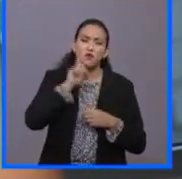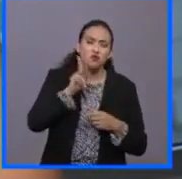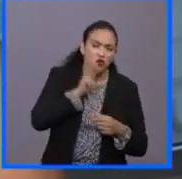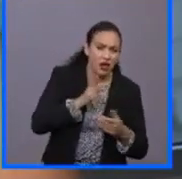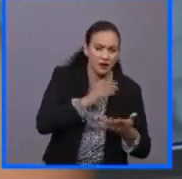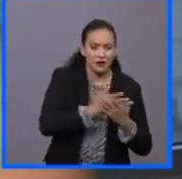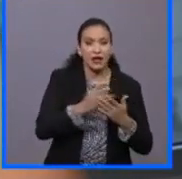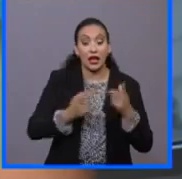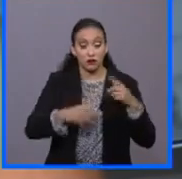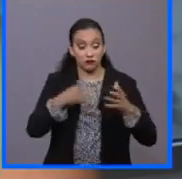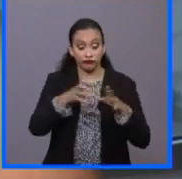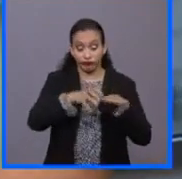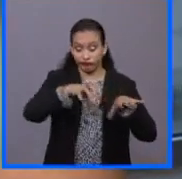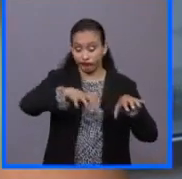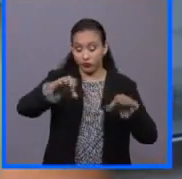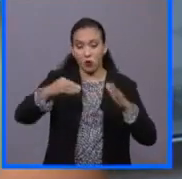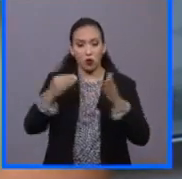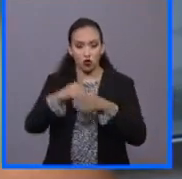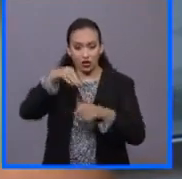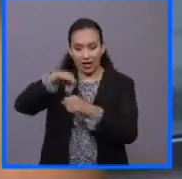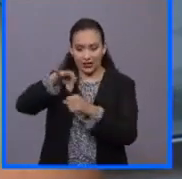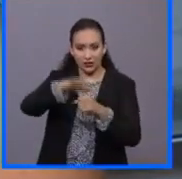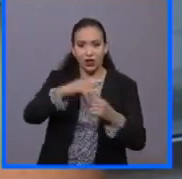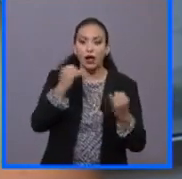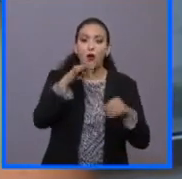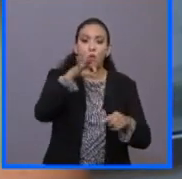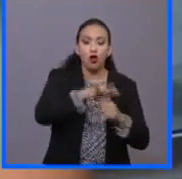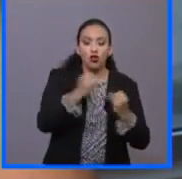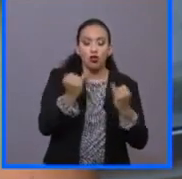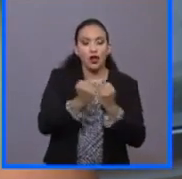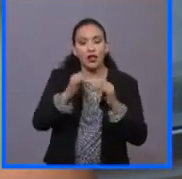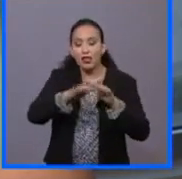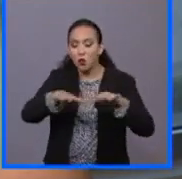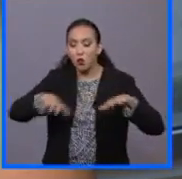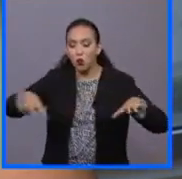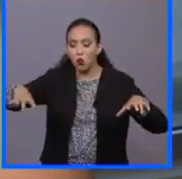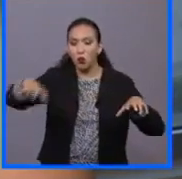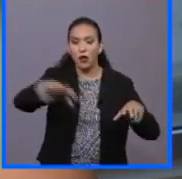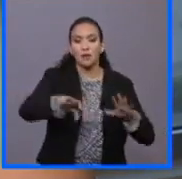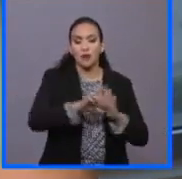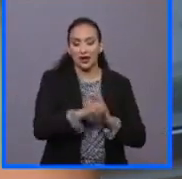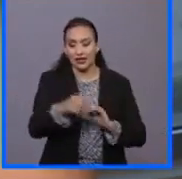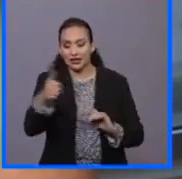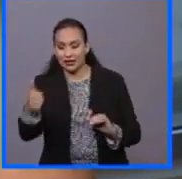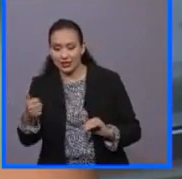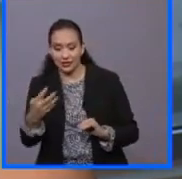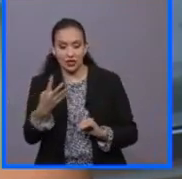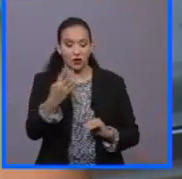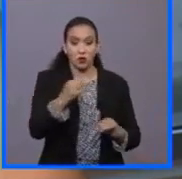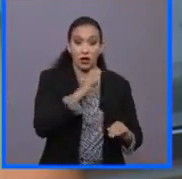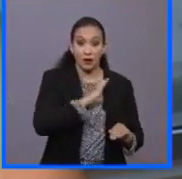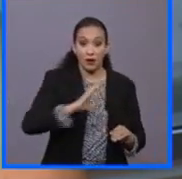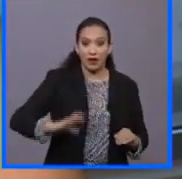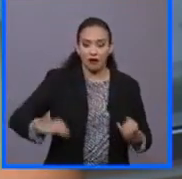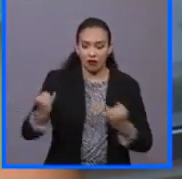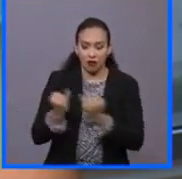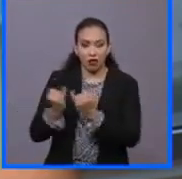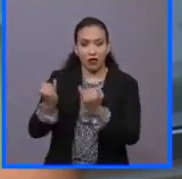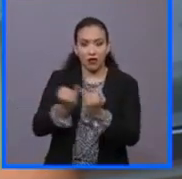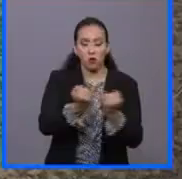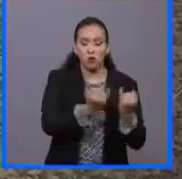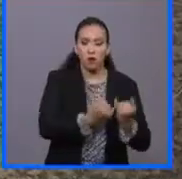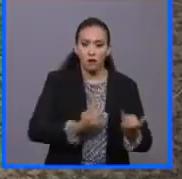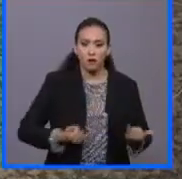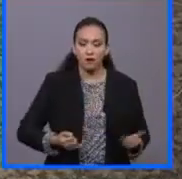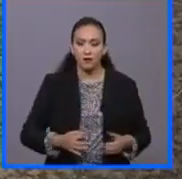casillas se votó exactamente igual por entre 6 y 9 de las candidaturas que estaban en el acordeón